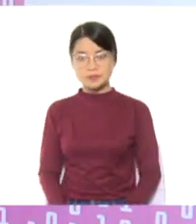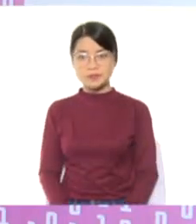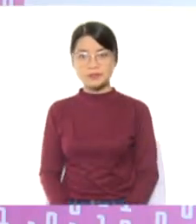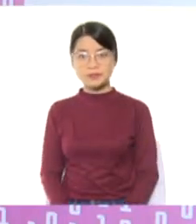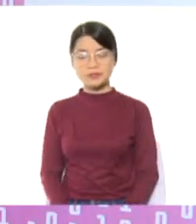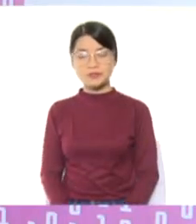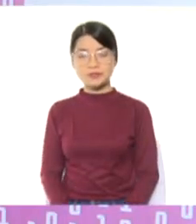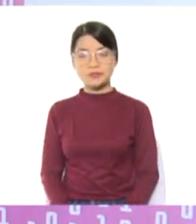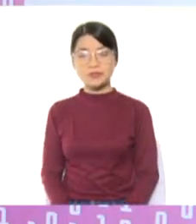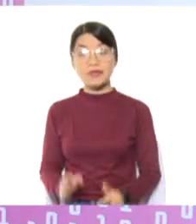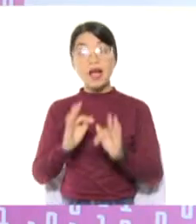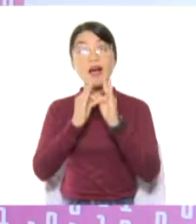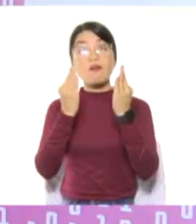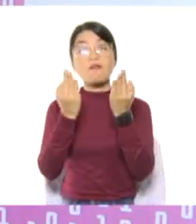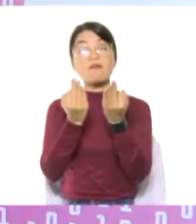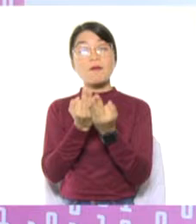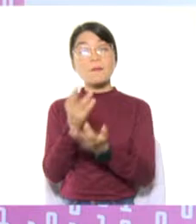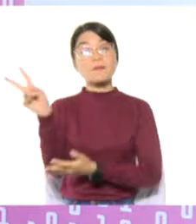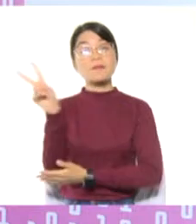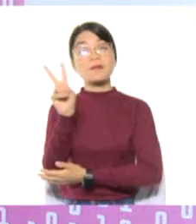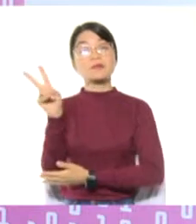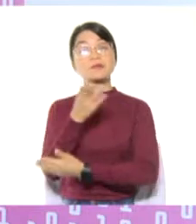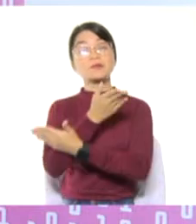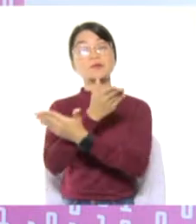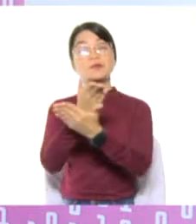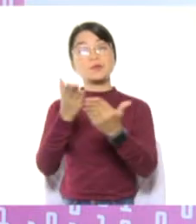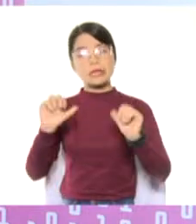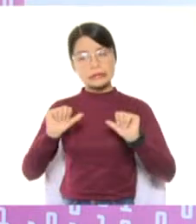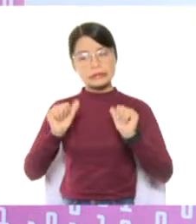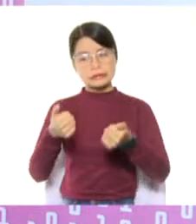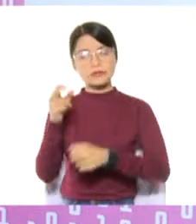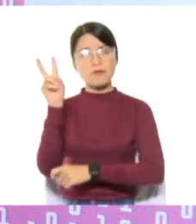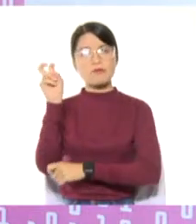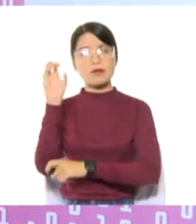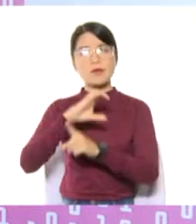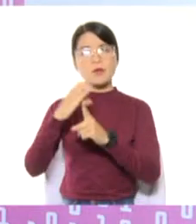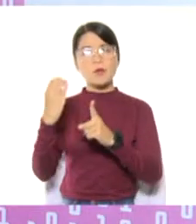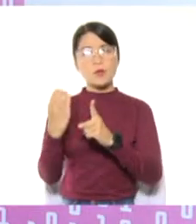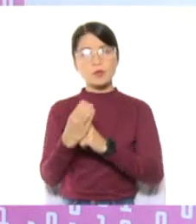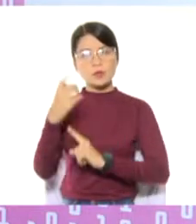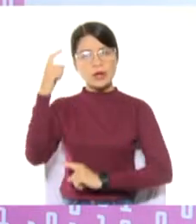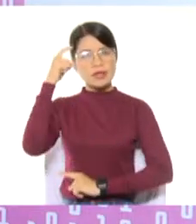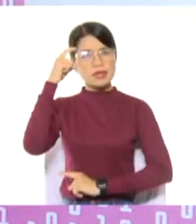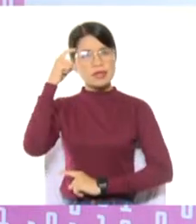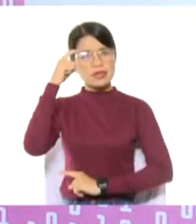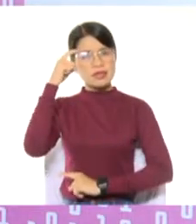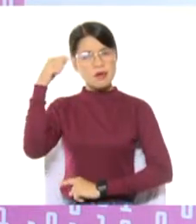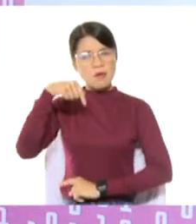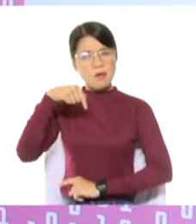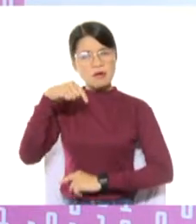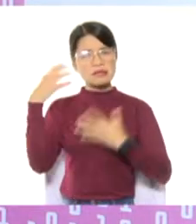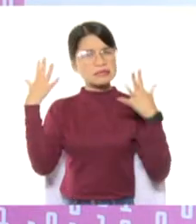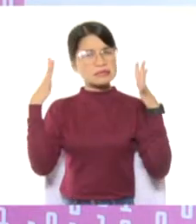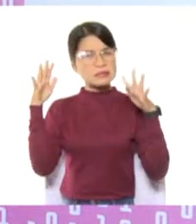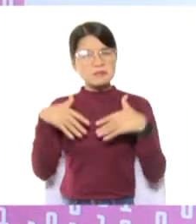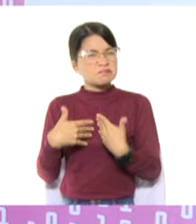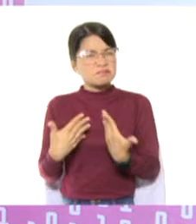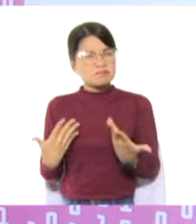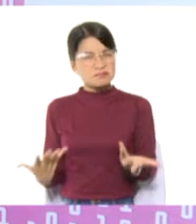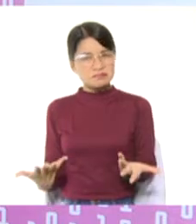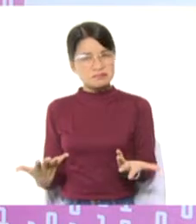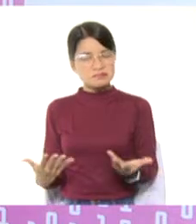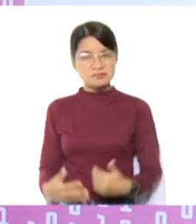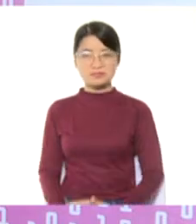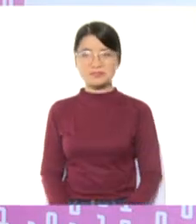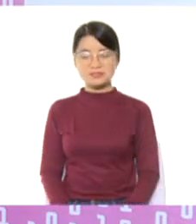Familia venezolana, vamos a dar inicio a este viernes de cultura y recreación. ¿Con qué se celebra, qué se recuerda o qué se conmemora